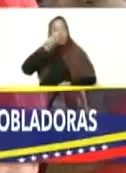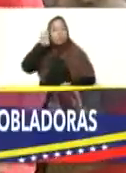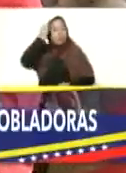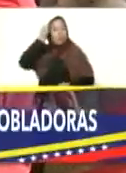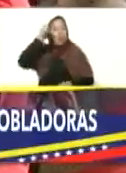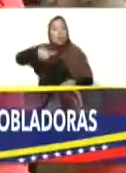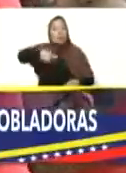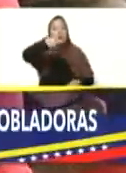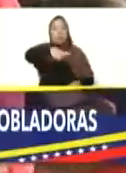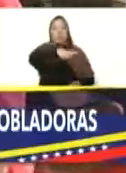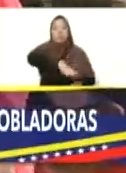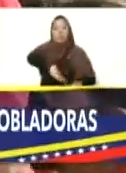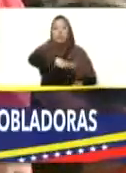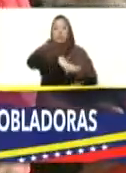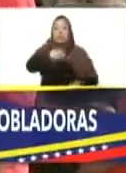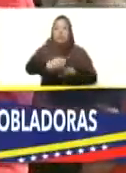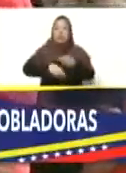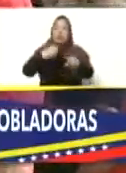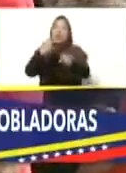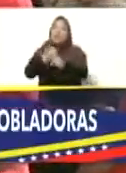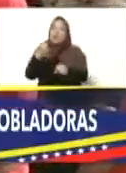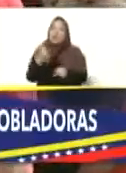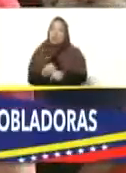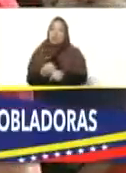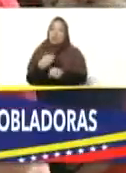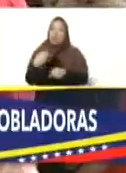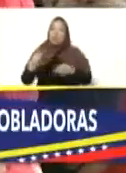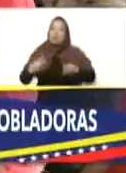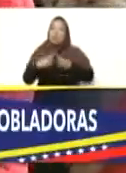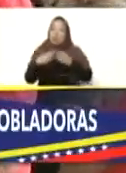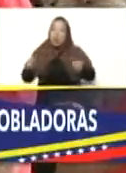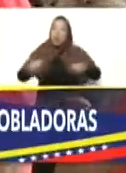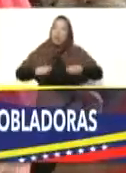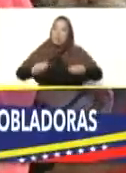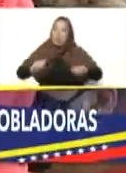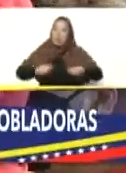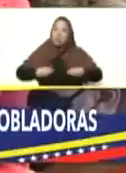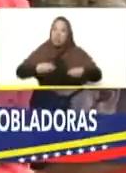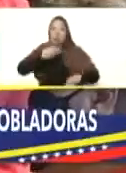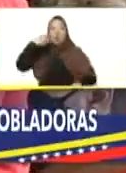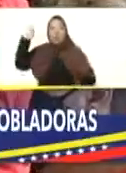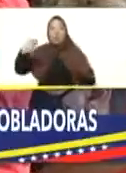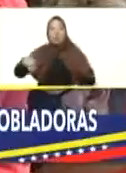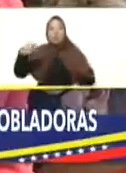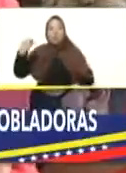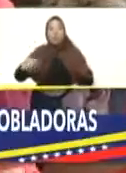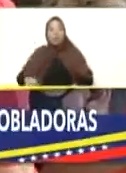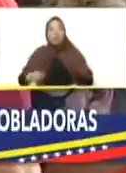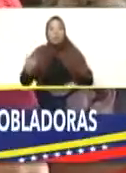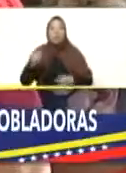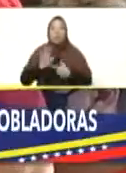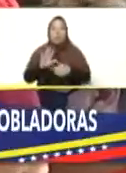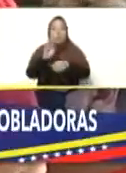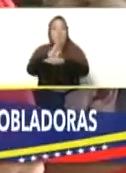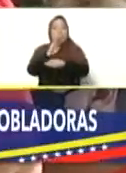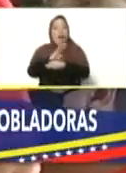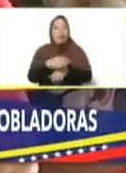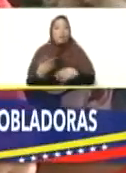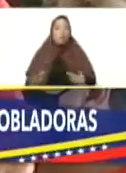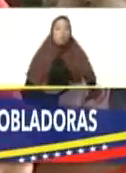población de que ese trabajador que les ha dado toda su vida toda su juventud tiene que ser preservada